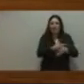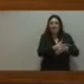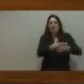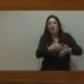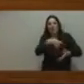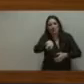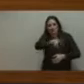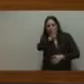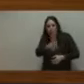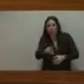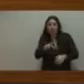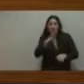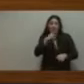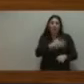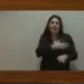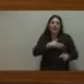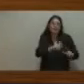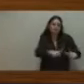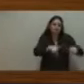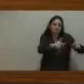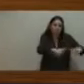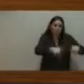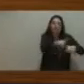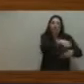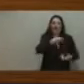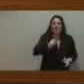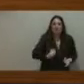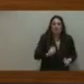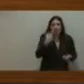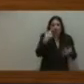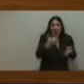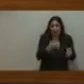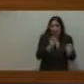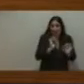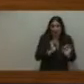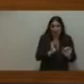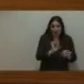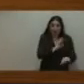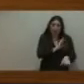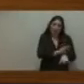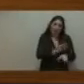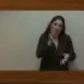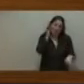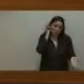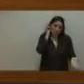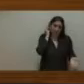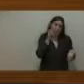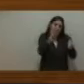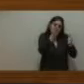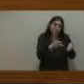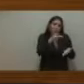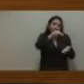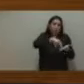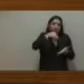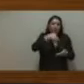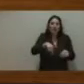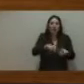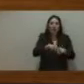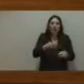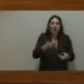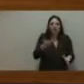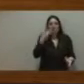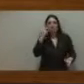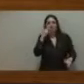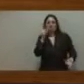seguramente seguir depositando en el vertedero. Esa es la realidad, consejera, y usted nos viene aquí todavía a vanagloriarse de su gestión de